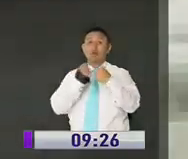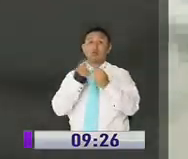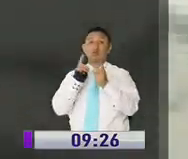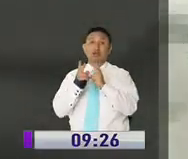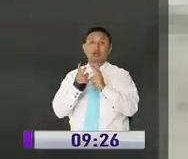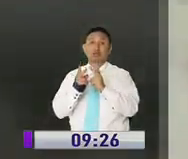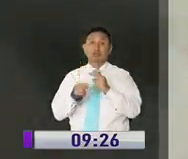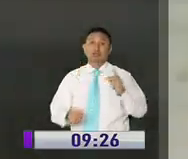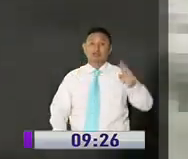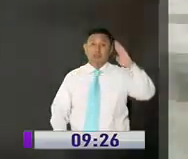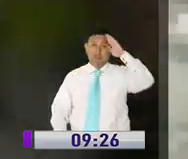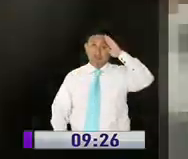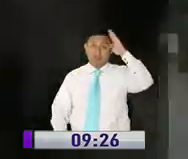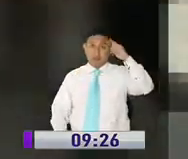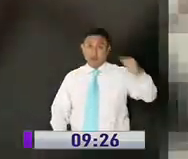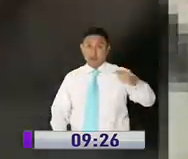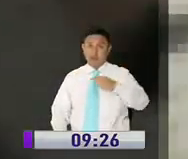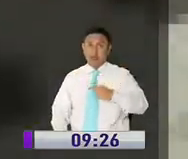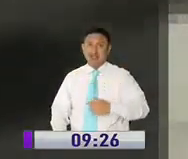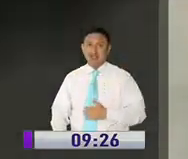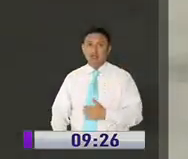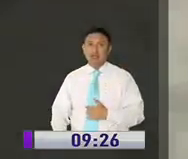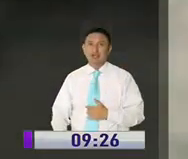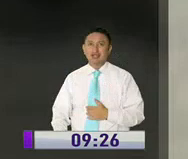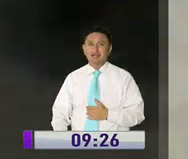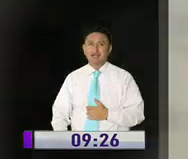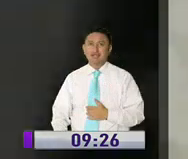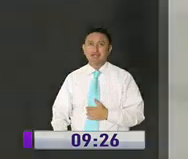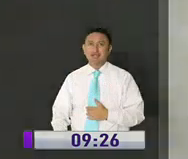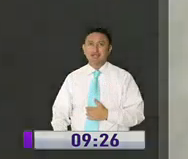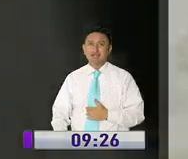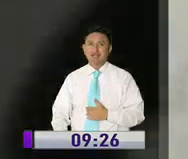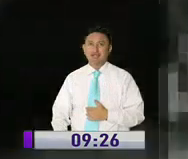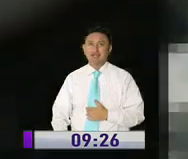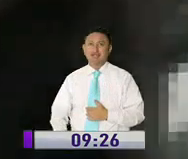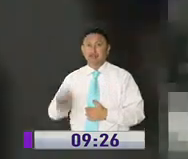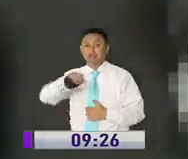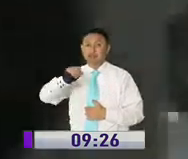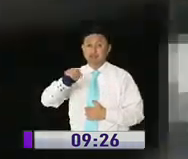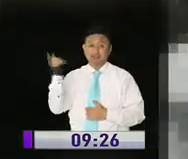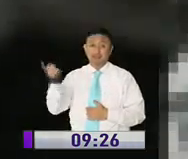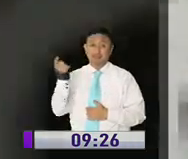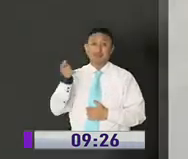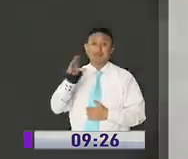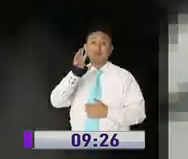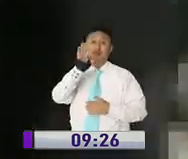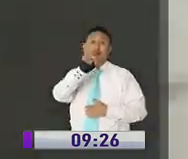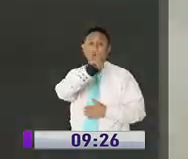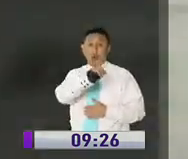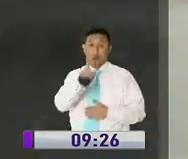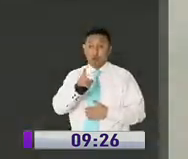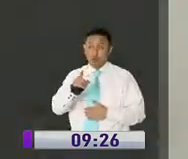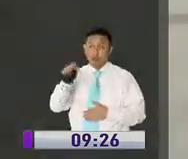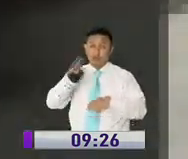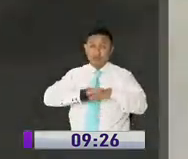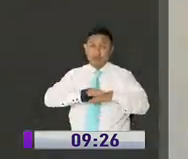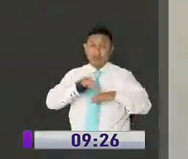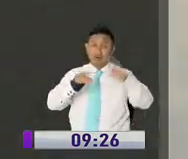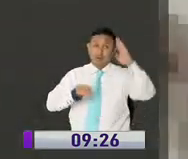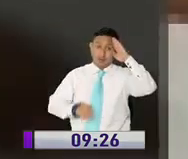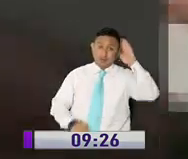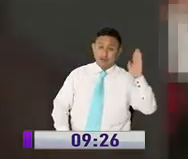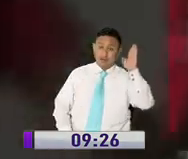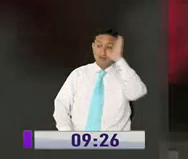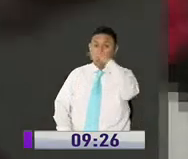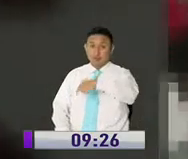no les gustó que los policías acaben con la reunión. Respondiendo a una alerta generada por el ECU 911, los uniformados llegaron